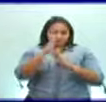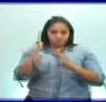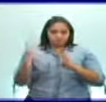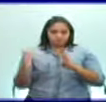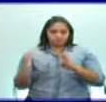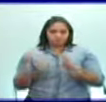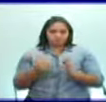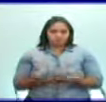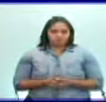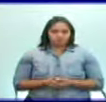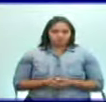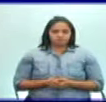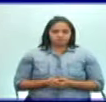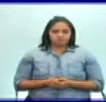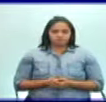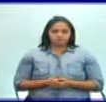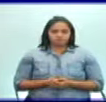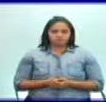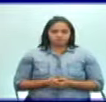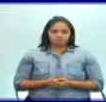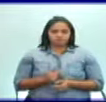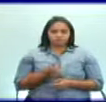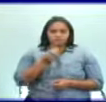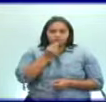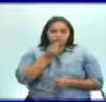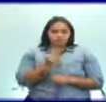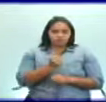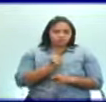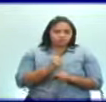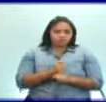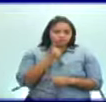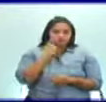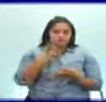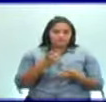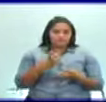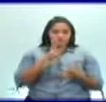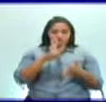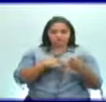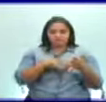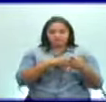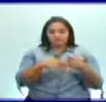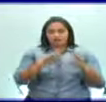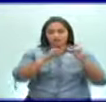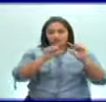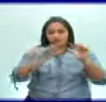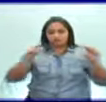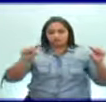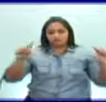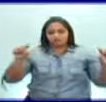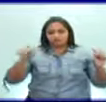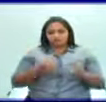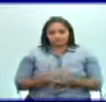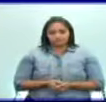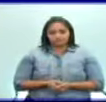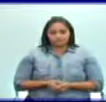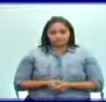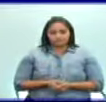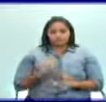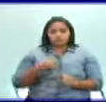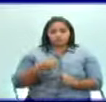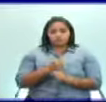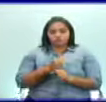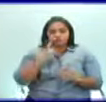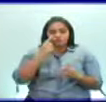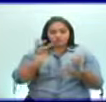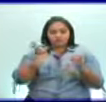y tenemos el esbozo gráfico. También podemos utilizar, importante, el ploteo de valores, muy utilizado en la matemática a la hora de tratar